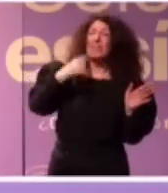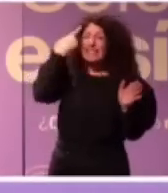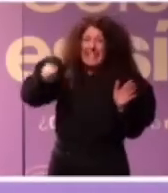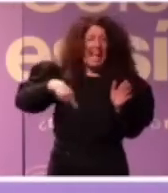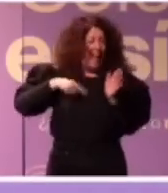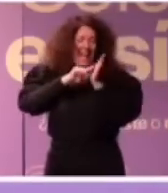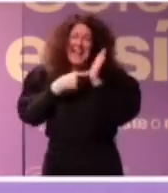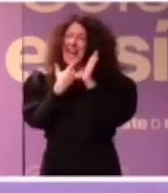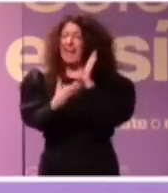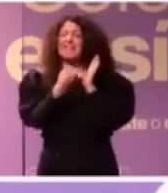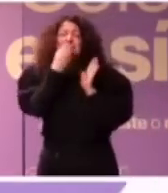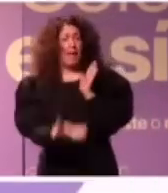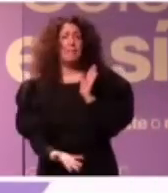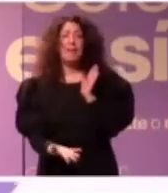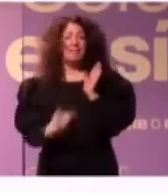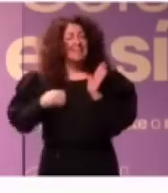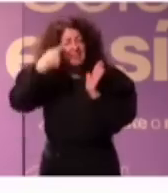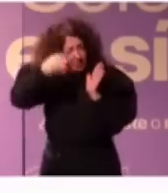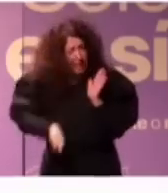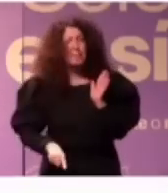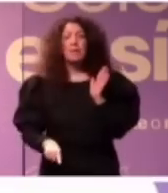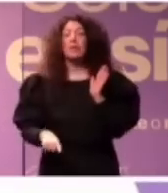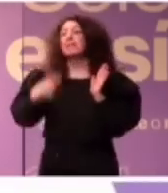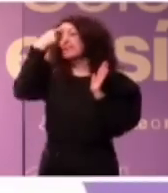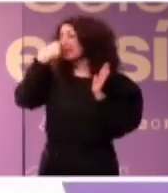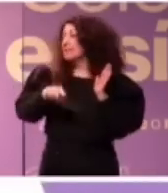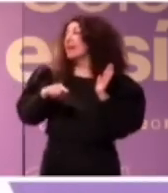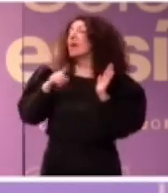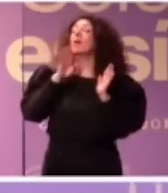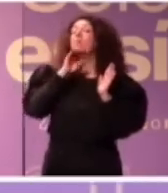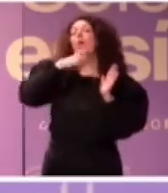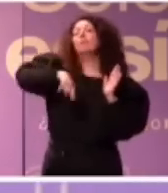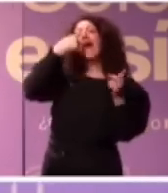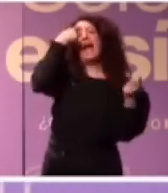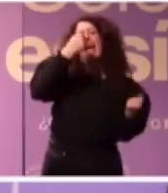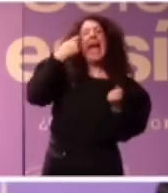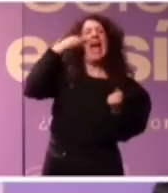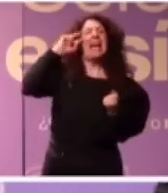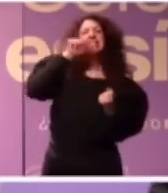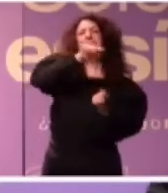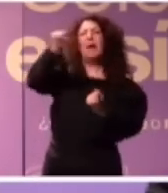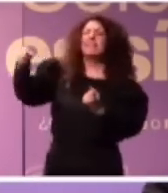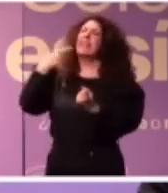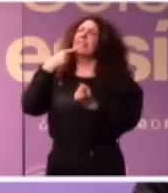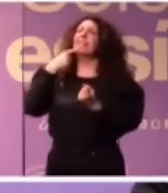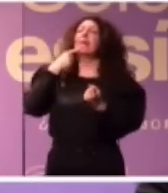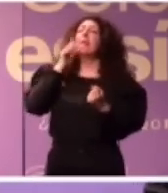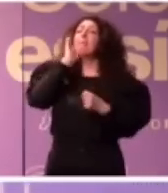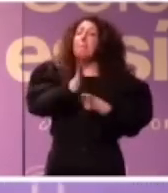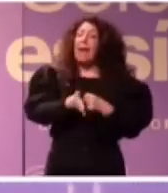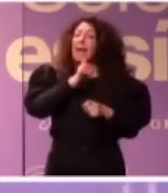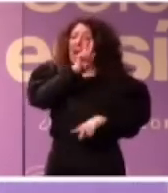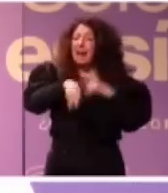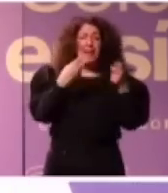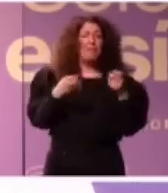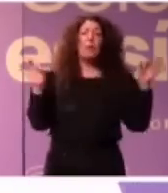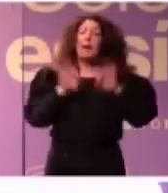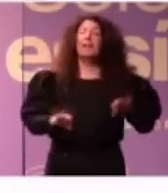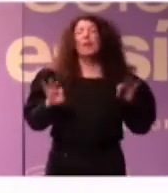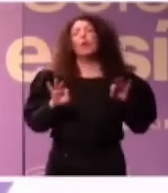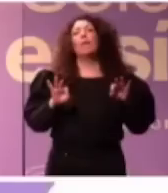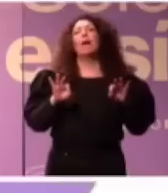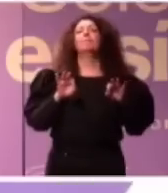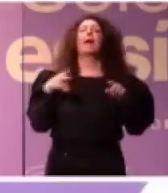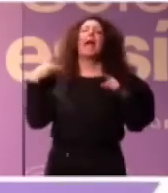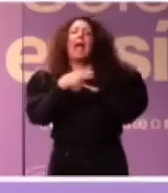bien y aunque sabemos que posiblemente, como dicen todas las expertas, ninguna reforma penal va a evitar esas